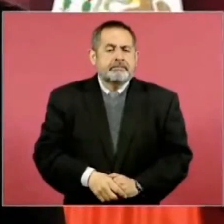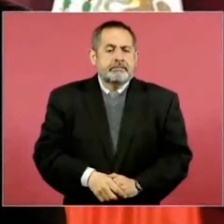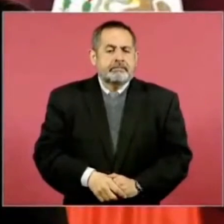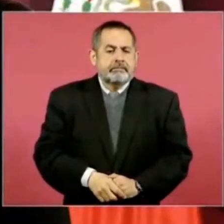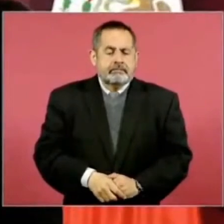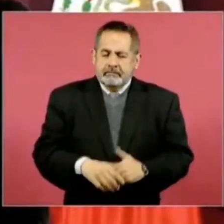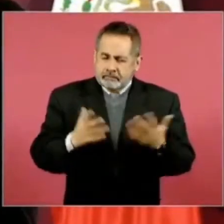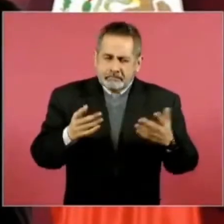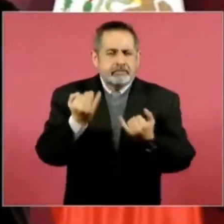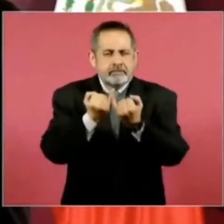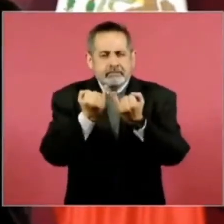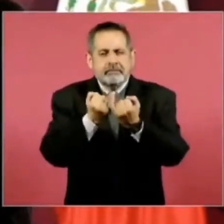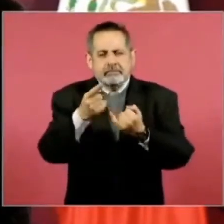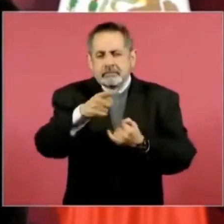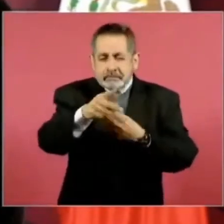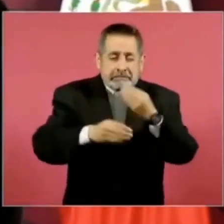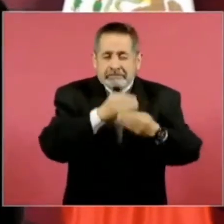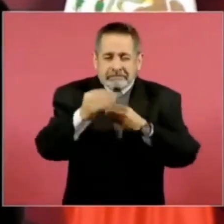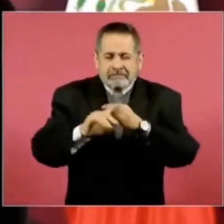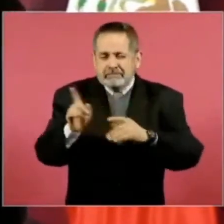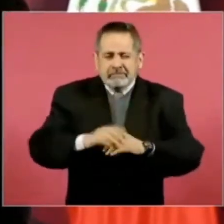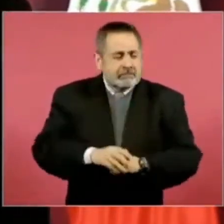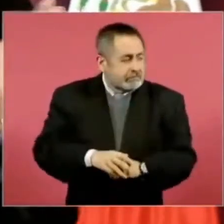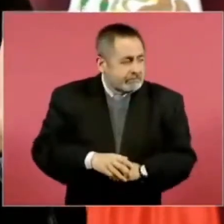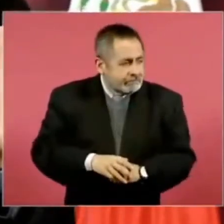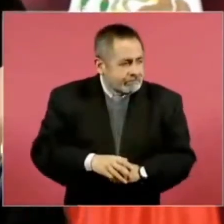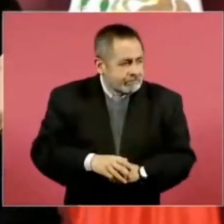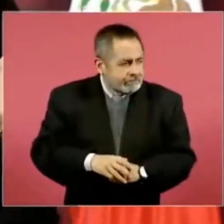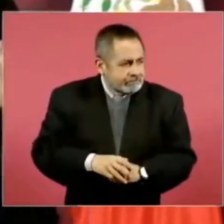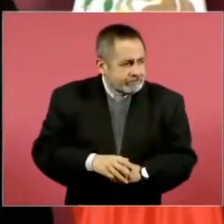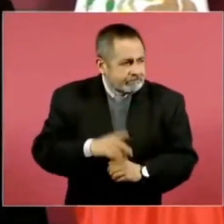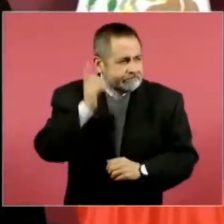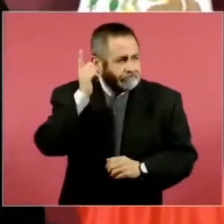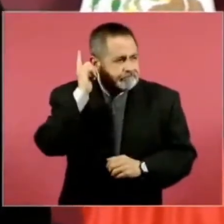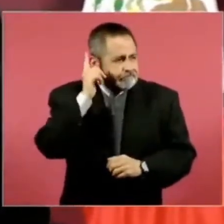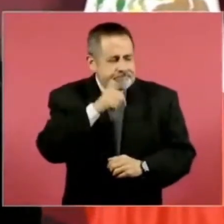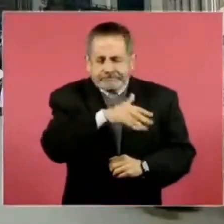Entonces, no pelearnos, sino nada